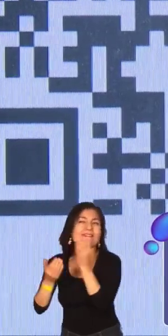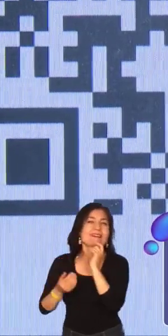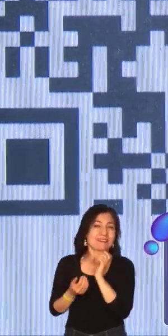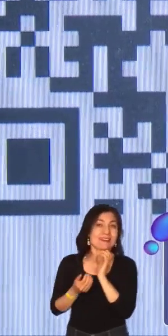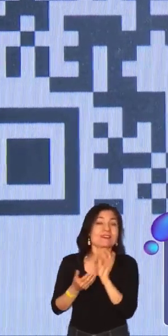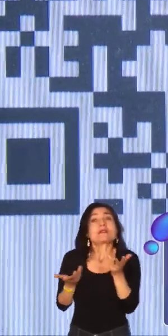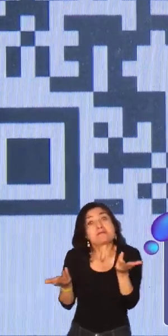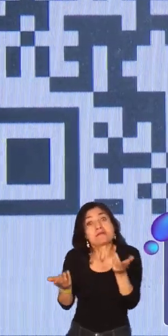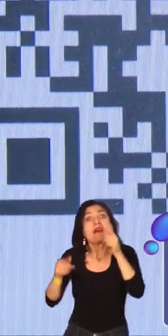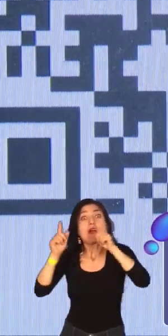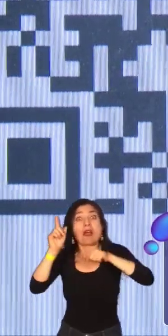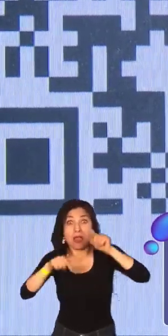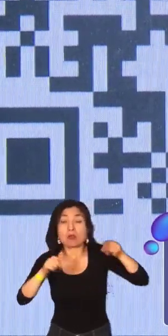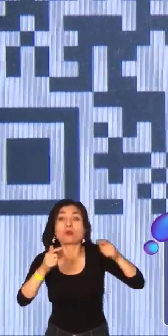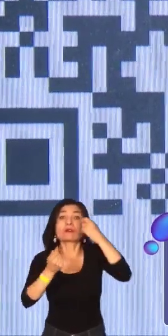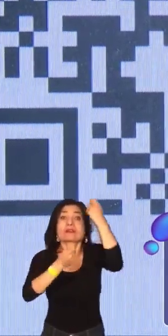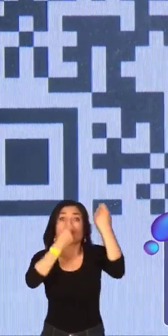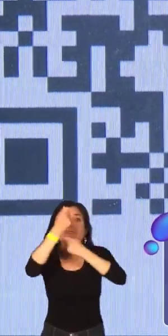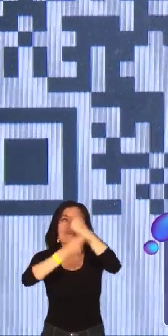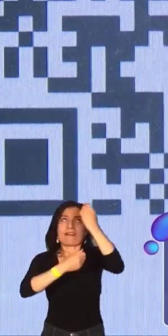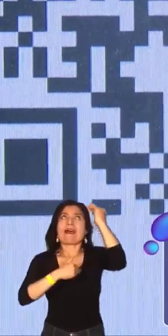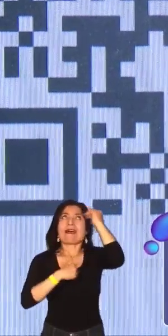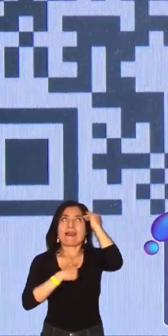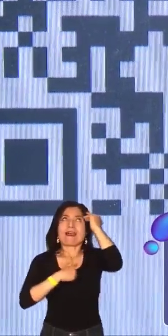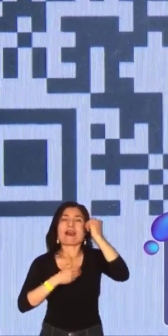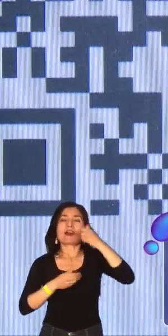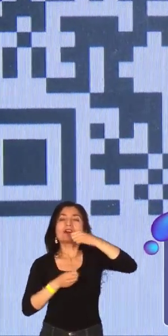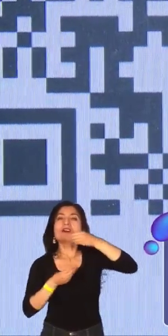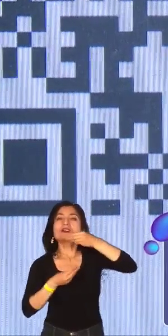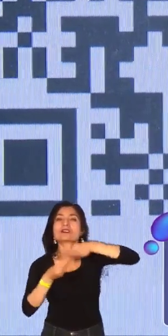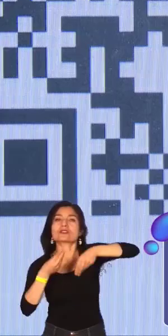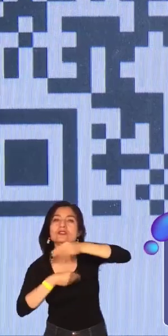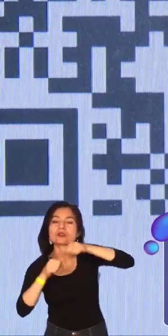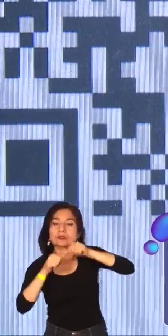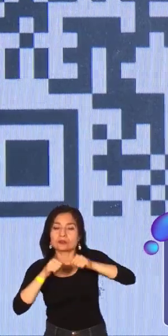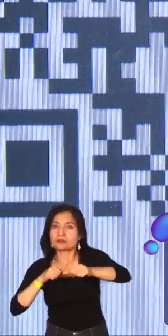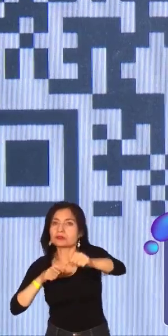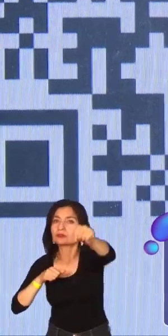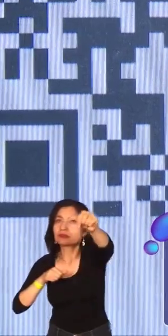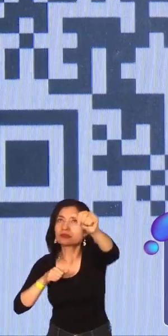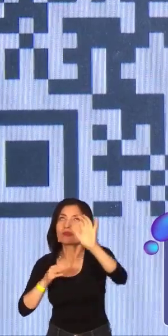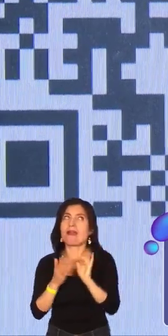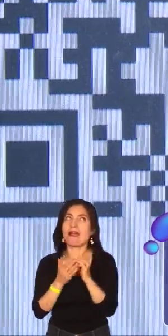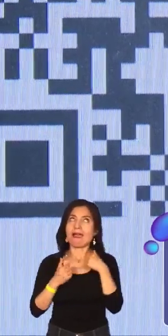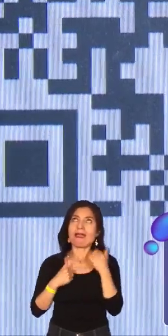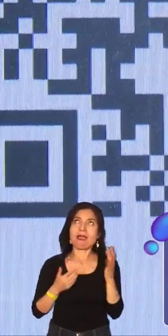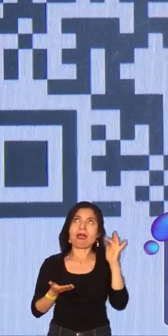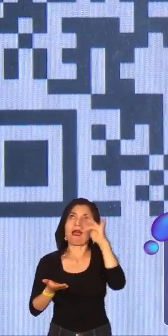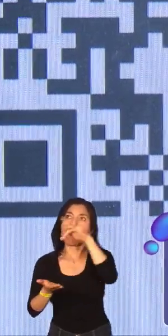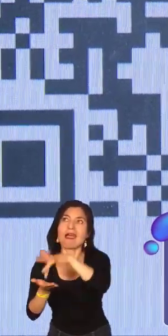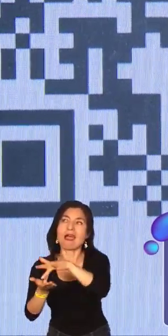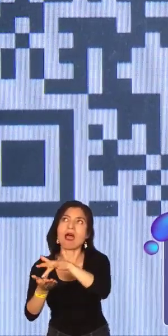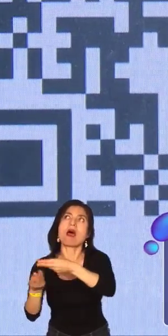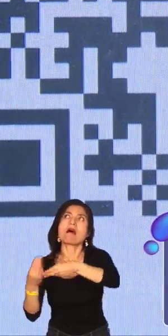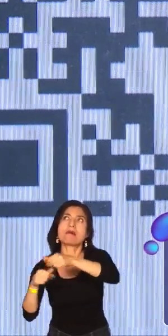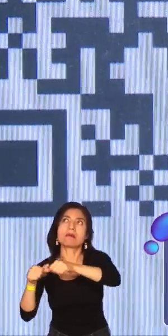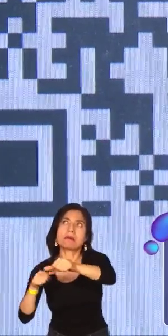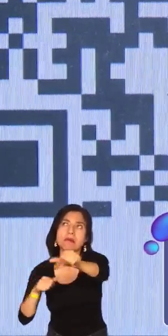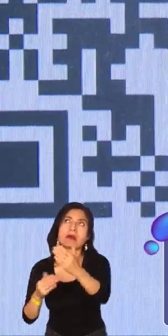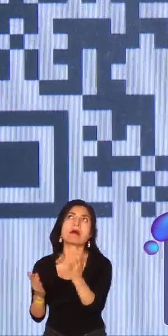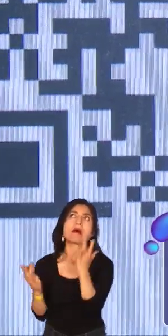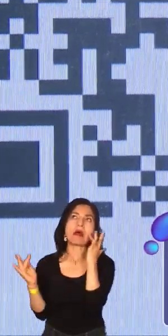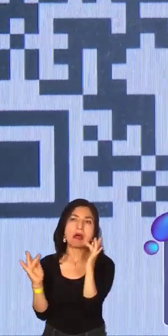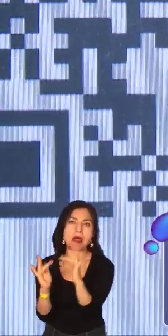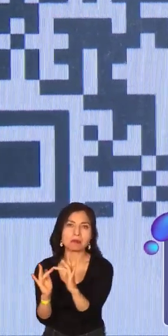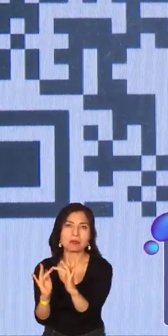decir, hay mercados que son más conscientes de la sostenibilidad. Entonces, quiere decir que mi estadía va a ser más sostenible. Quiere decir que voy a